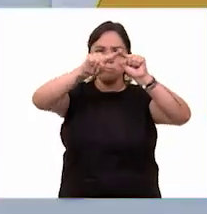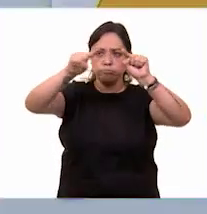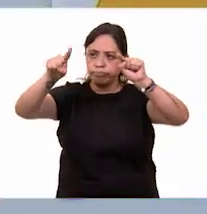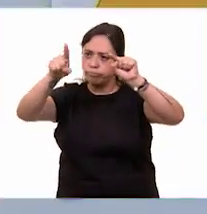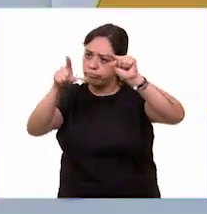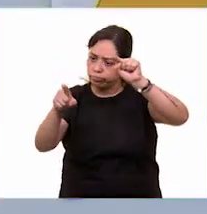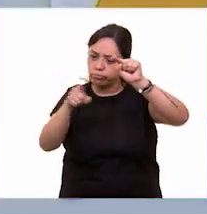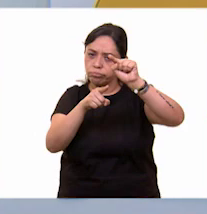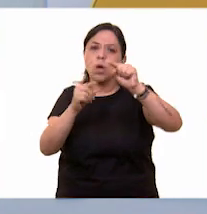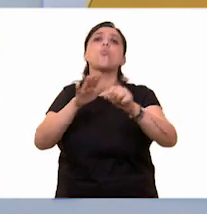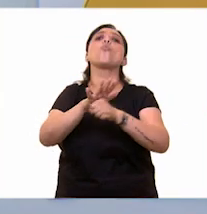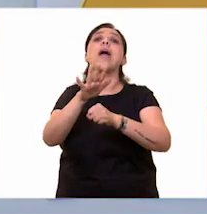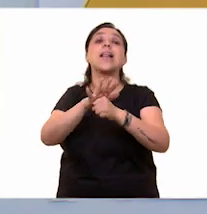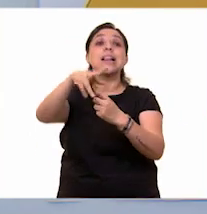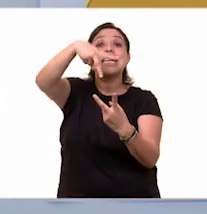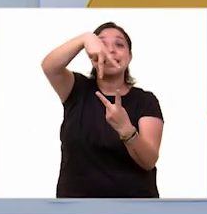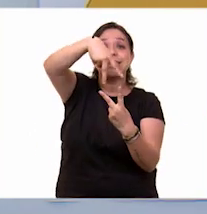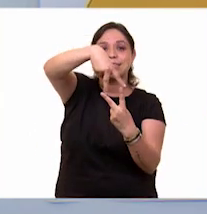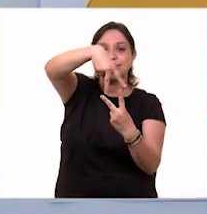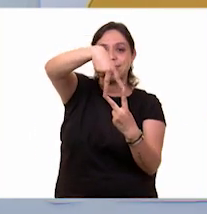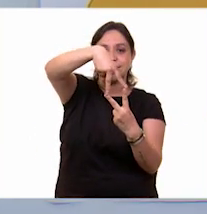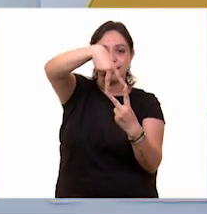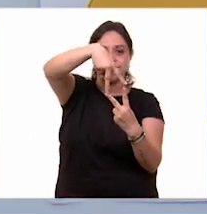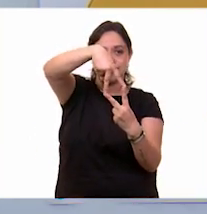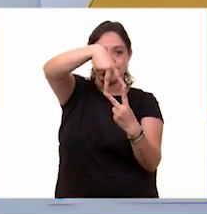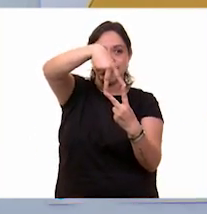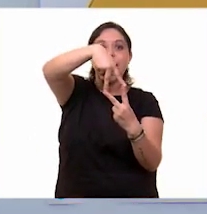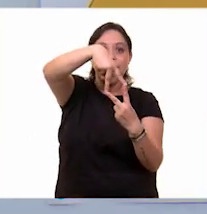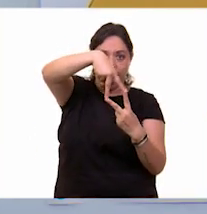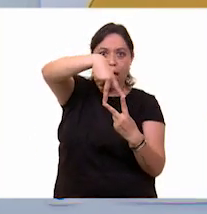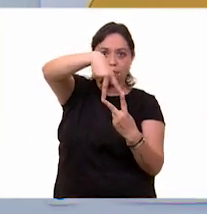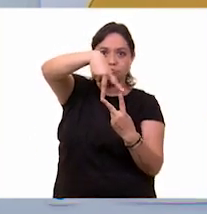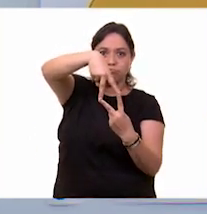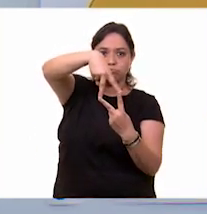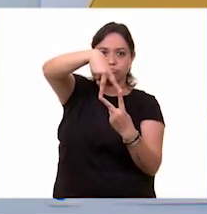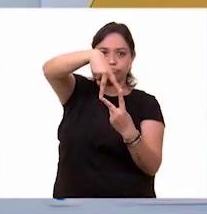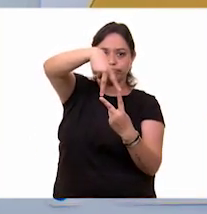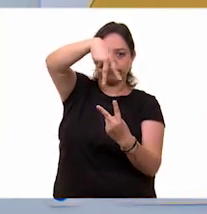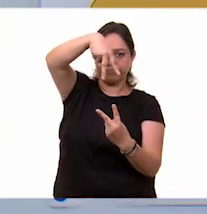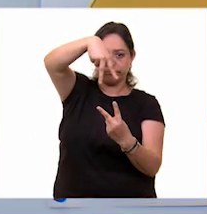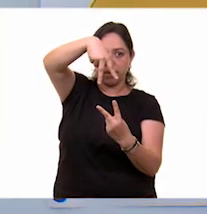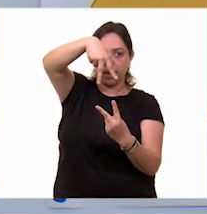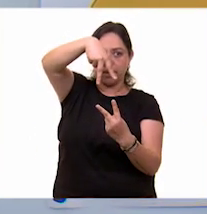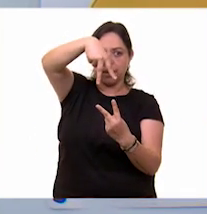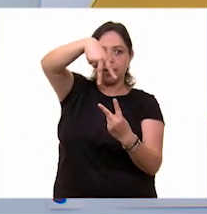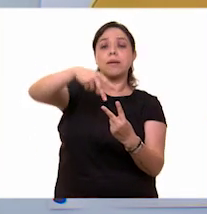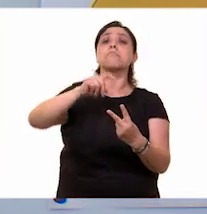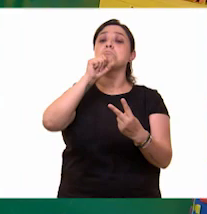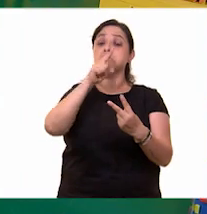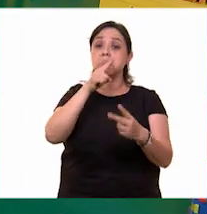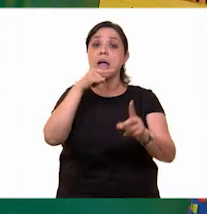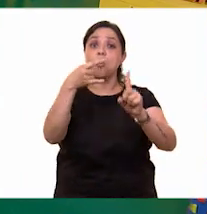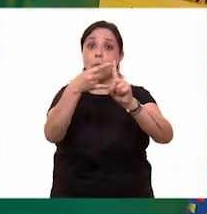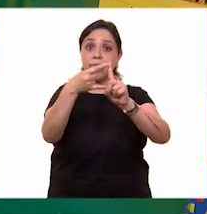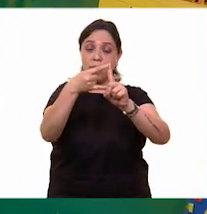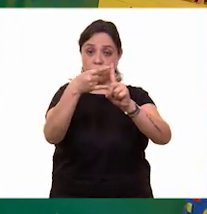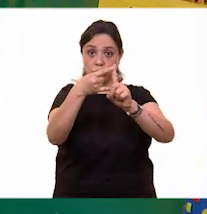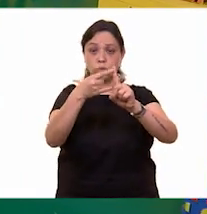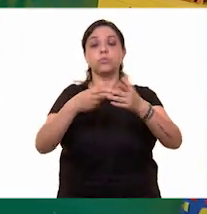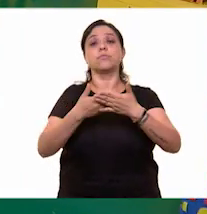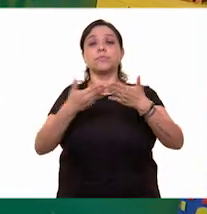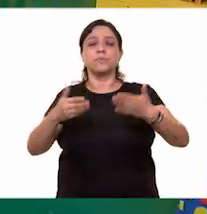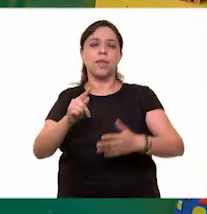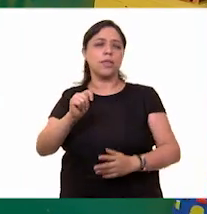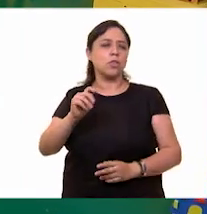caso es un rombo. Tienes razón. Ella utilizó rombos. Y cuadrados también. Cuadrados también. Y Tomás, ¿qué